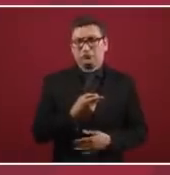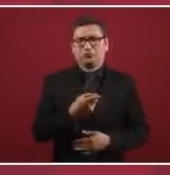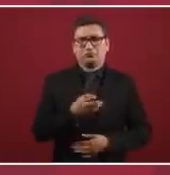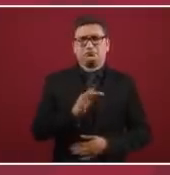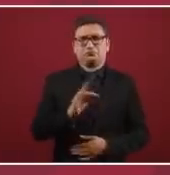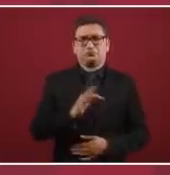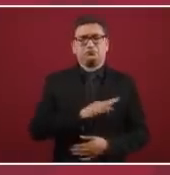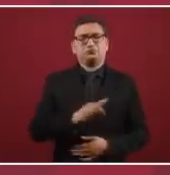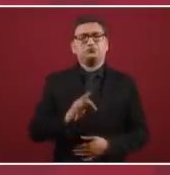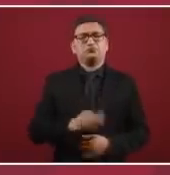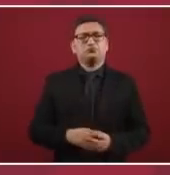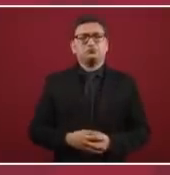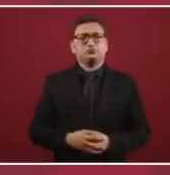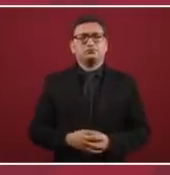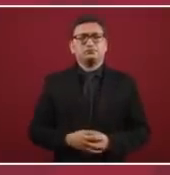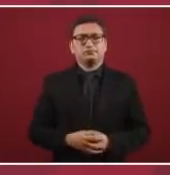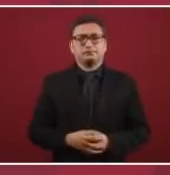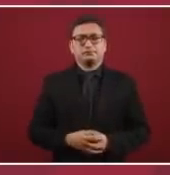podría ser